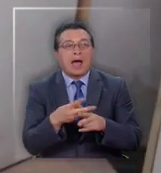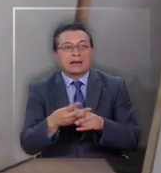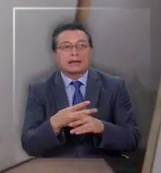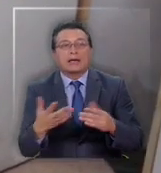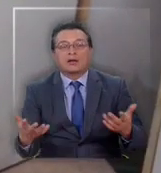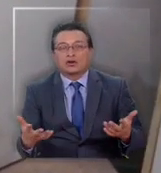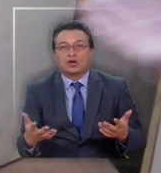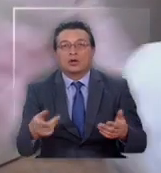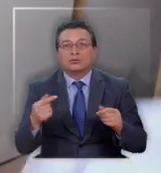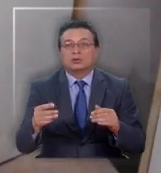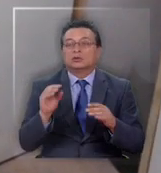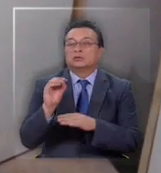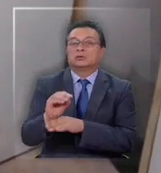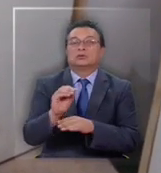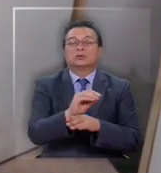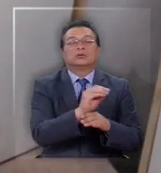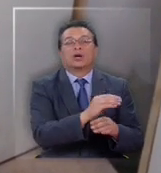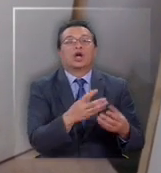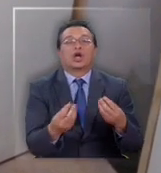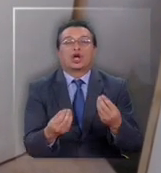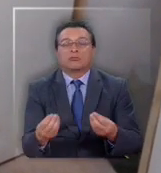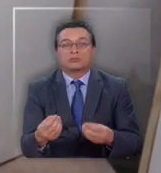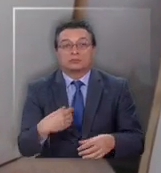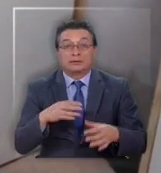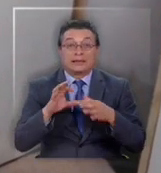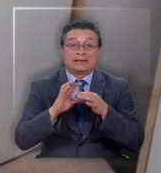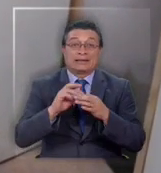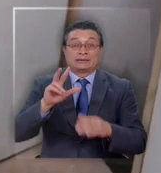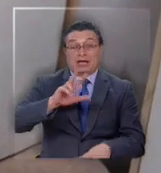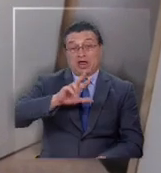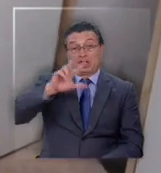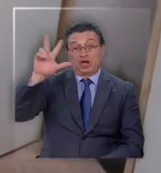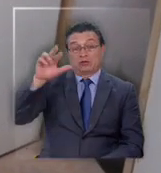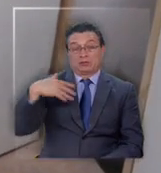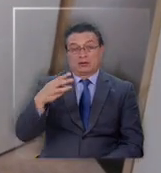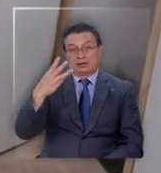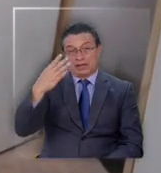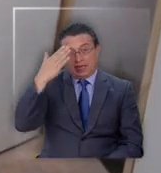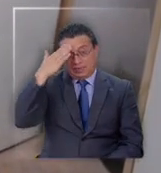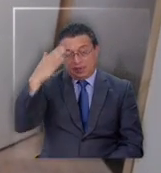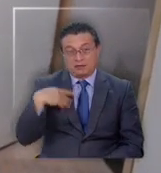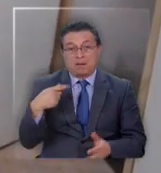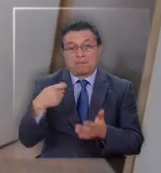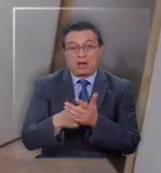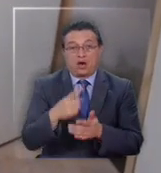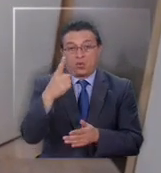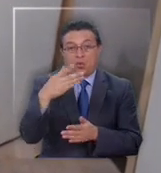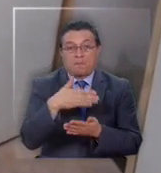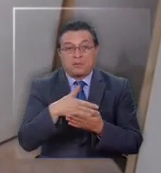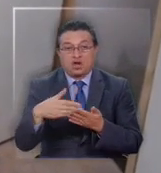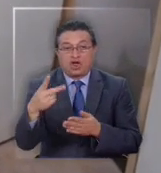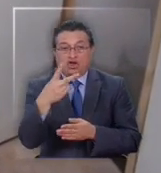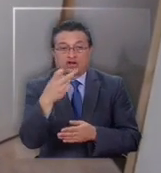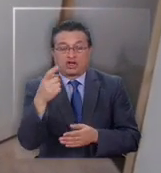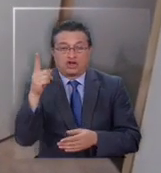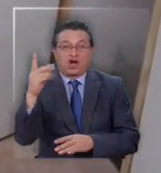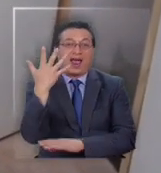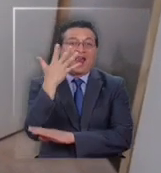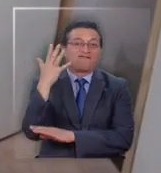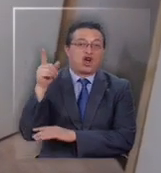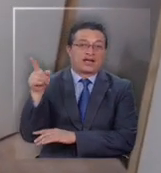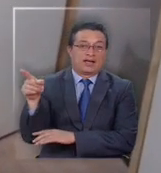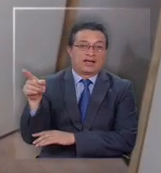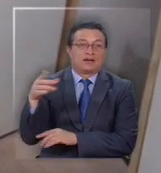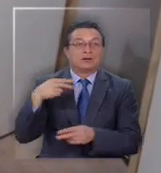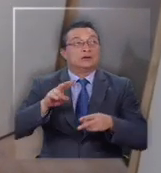para mantener a esta gente? Bueno, gracias a Dios, hasta hace 3 días atrás pagábamos 1.200.000 de arriendo en un lugar en el bosque. Y como